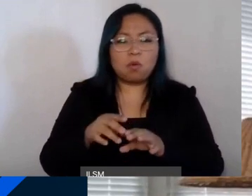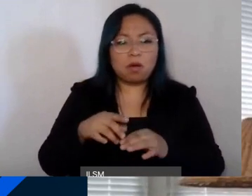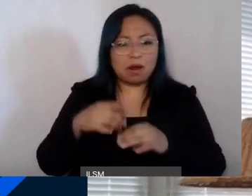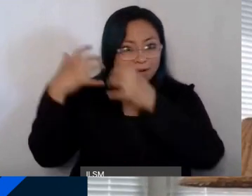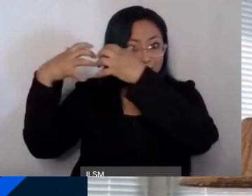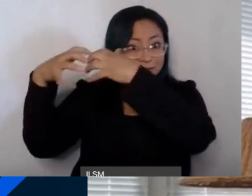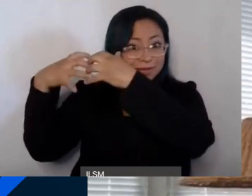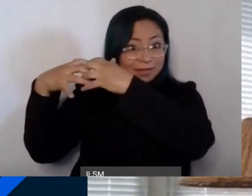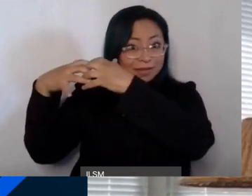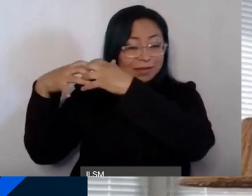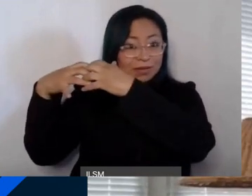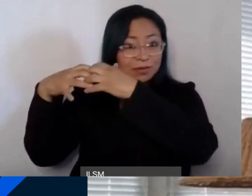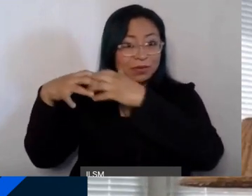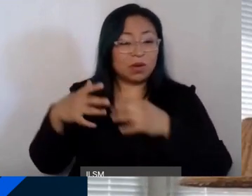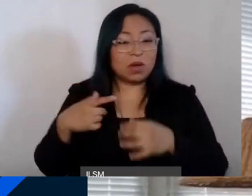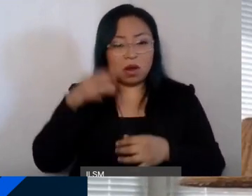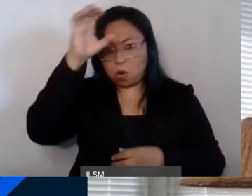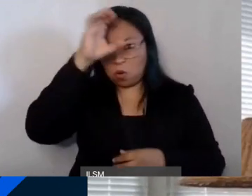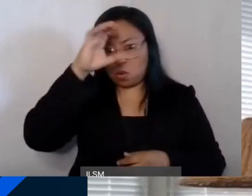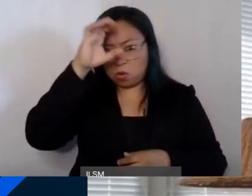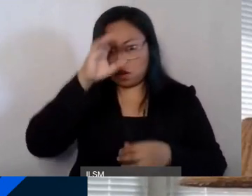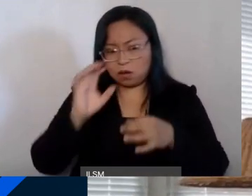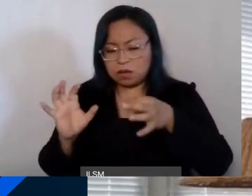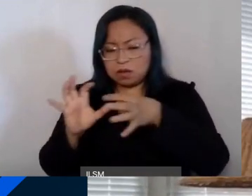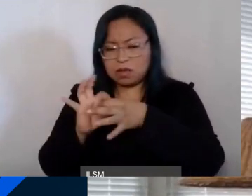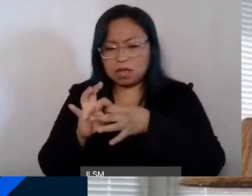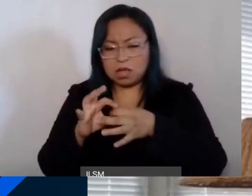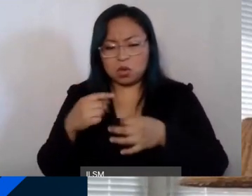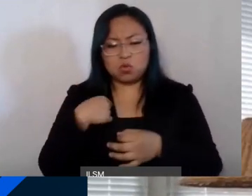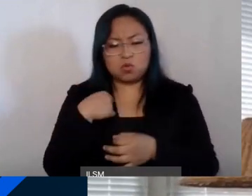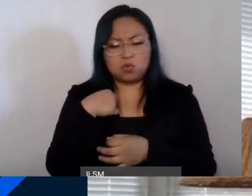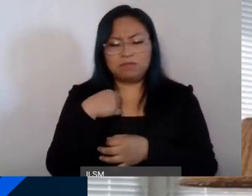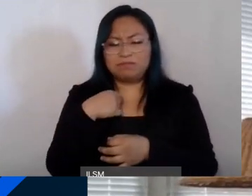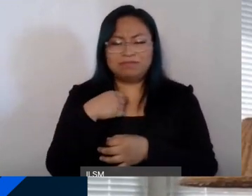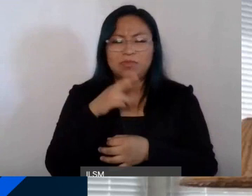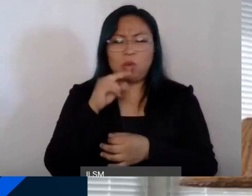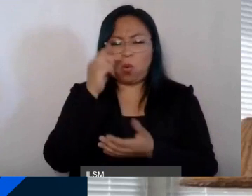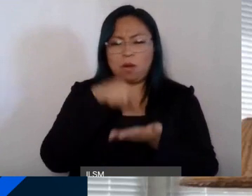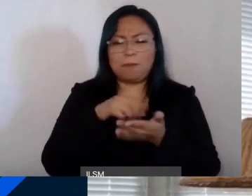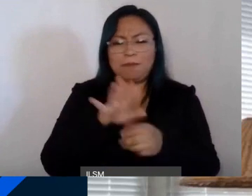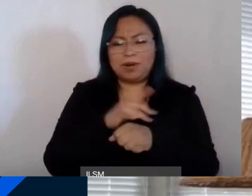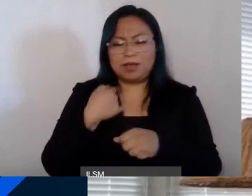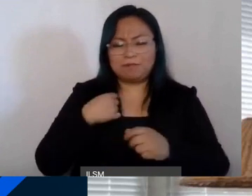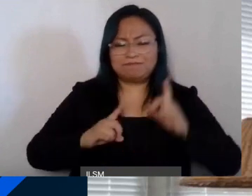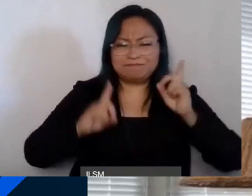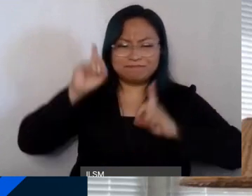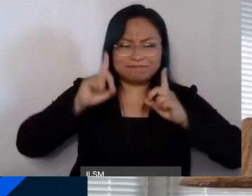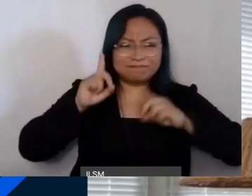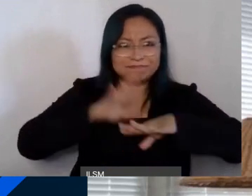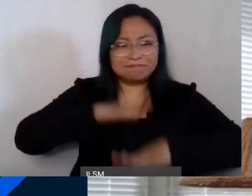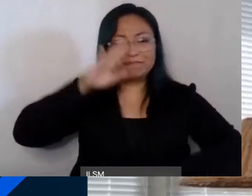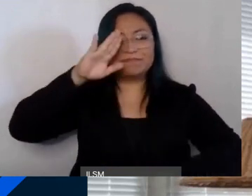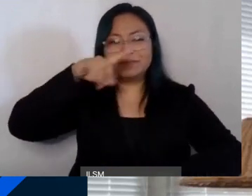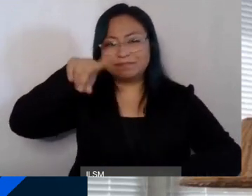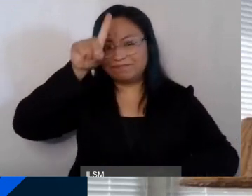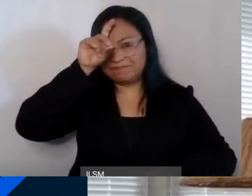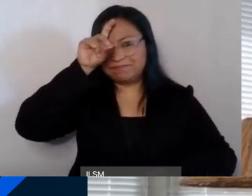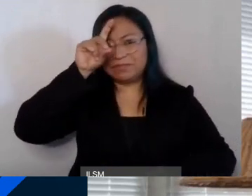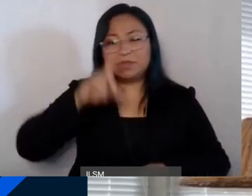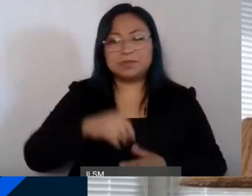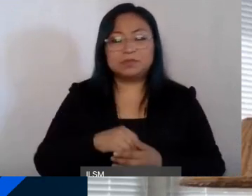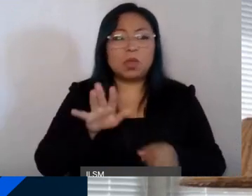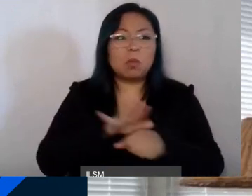y yo planteo más interrogantes los los